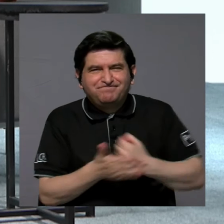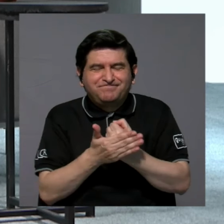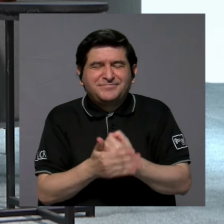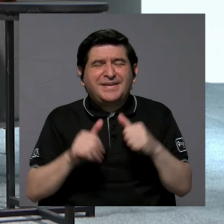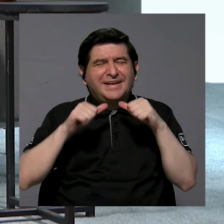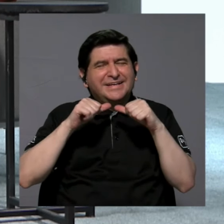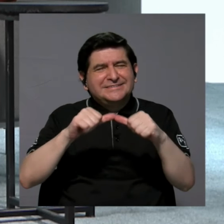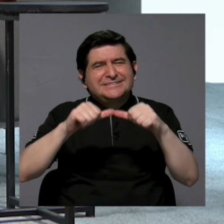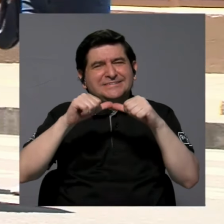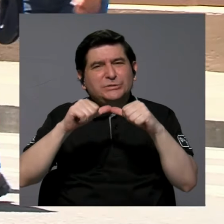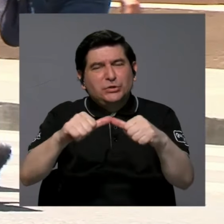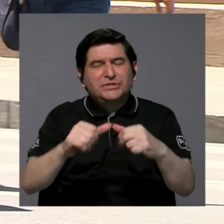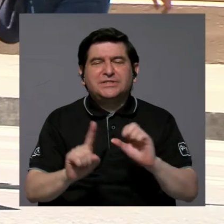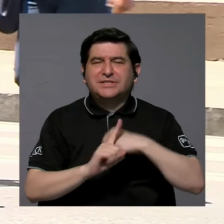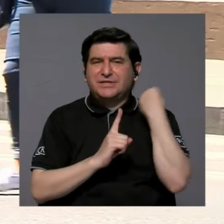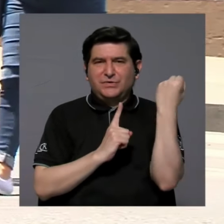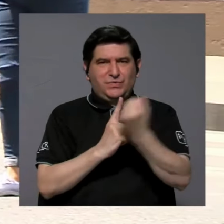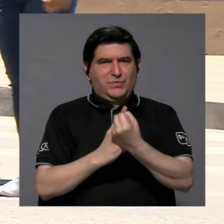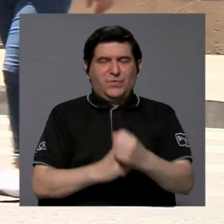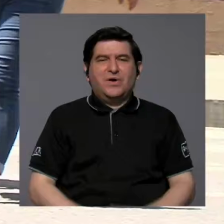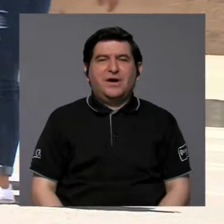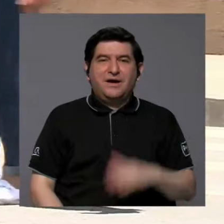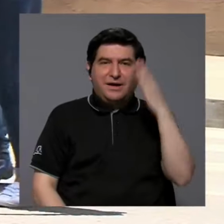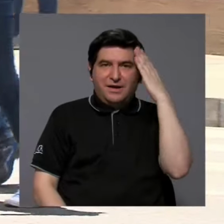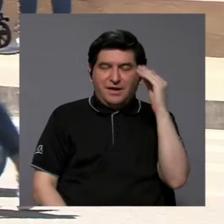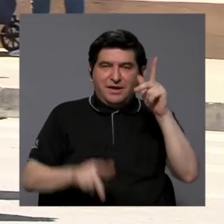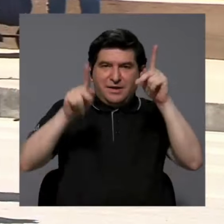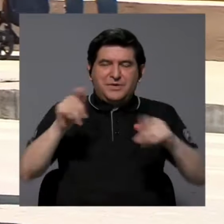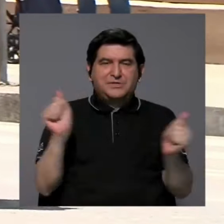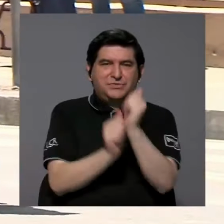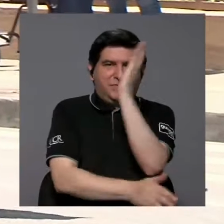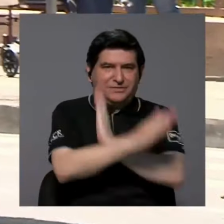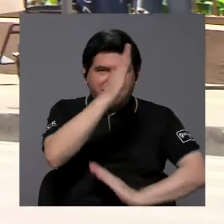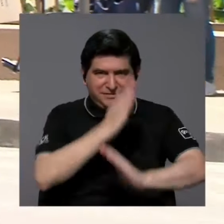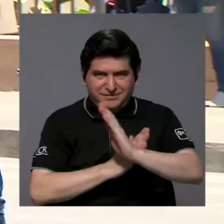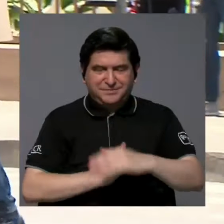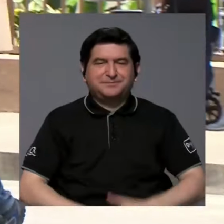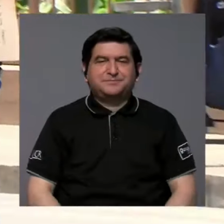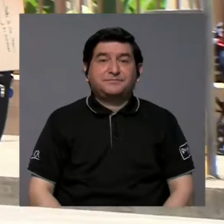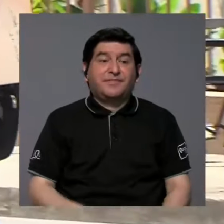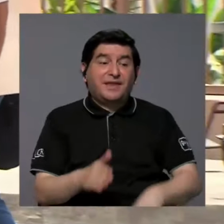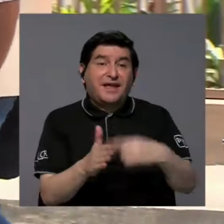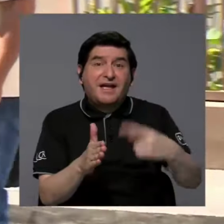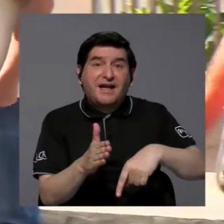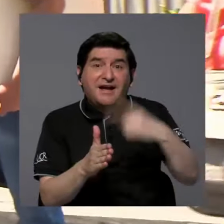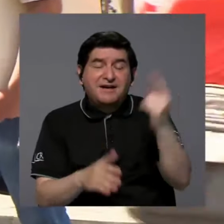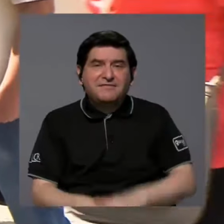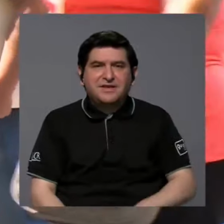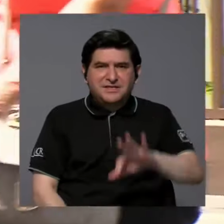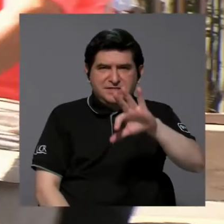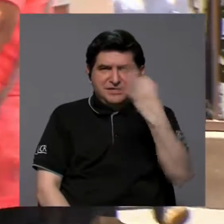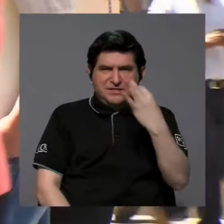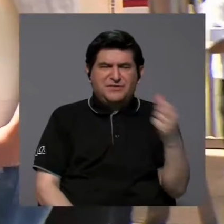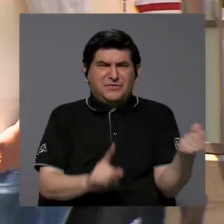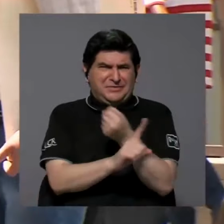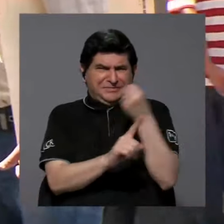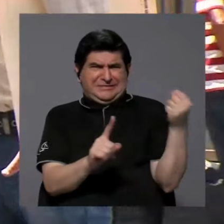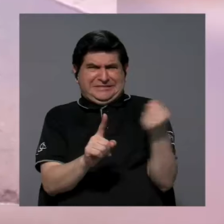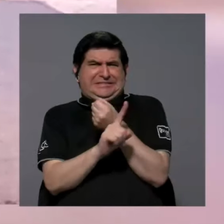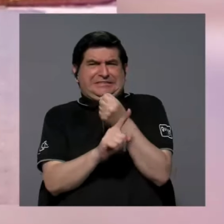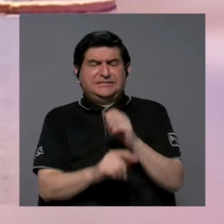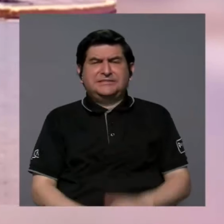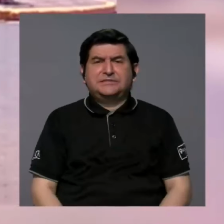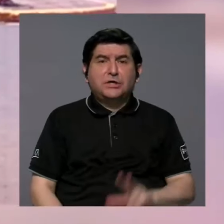desgraciadamente son constantes estas situaciones en la experiencia de las personas con discapacidad y a veces de forma muy